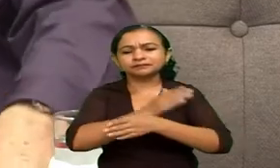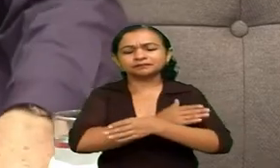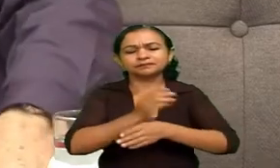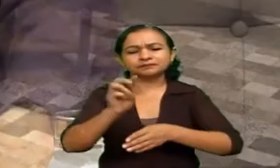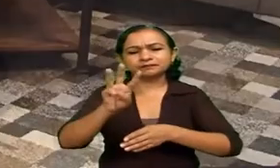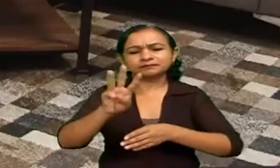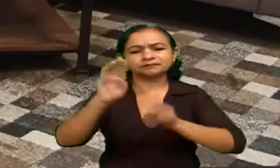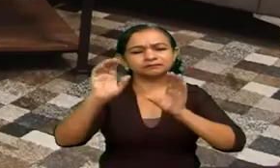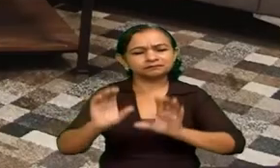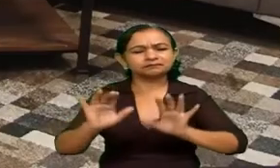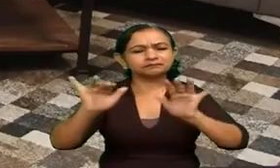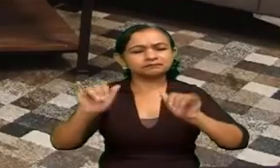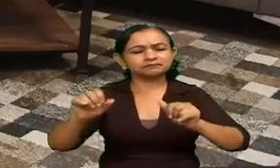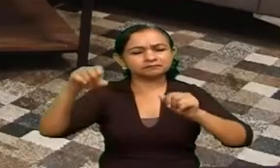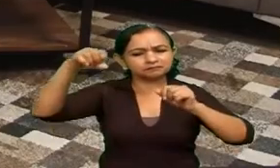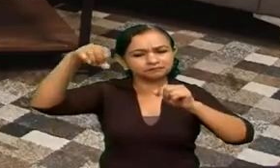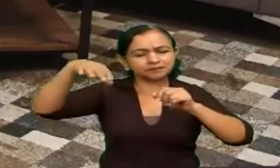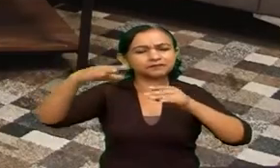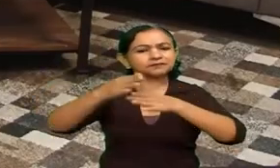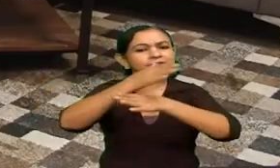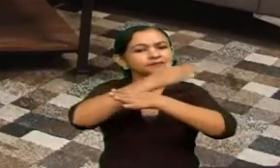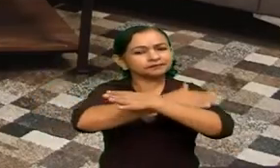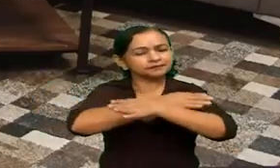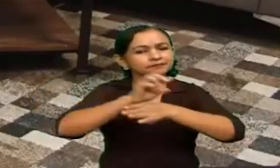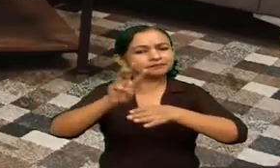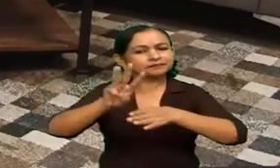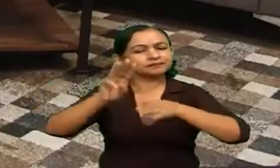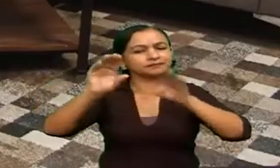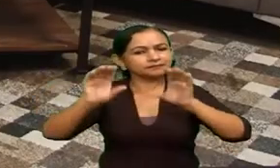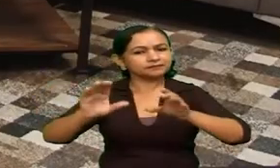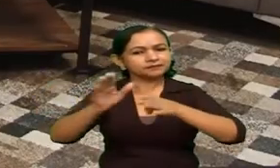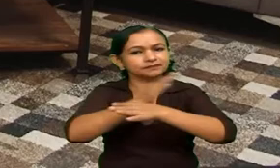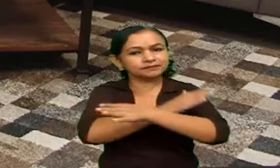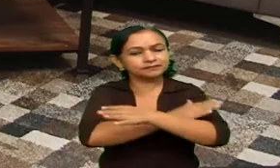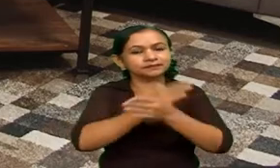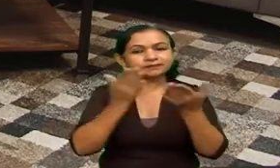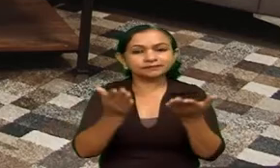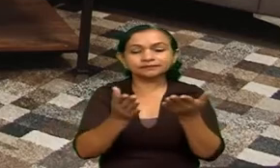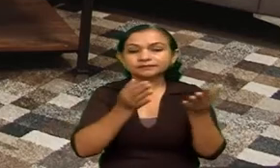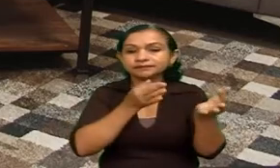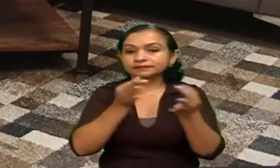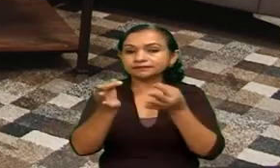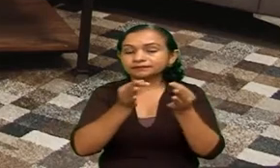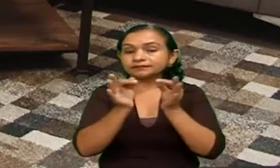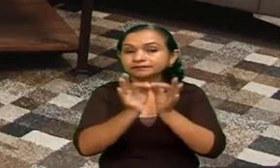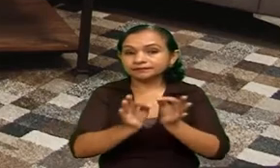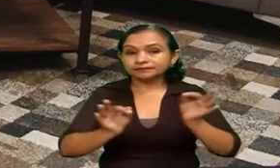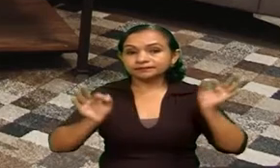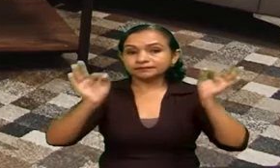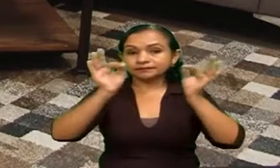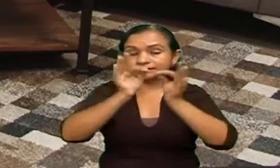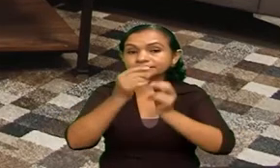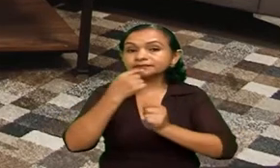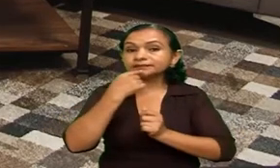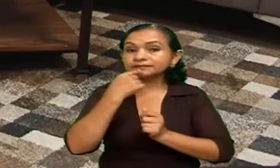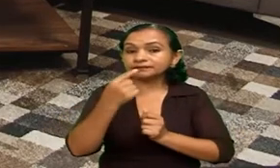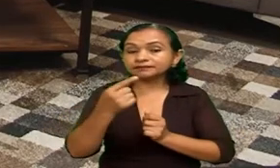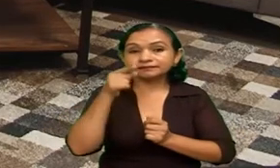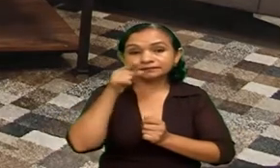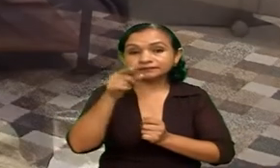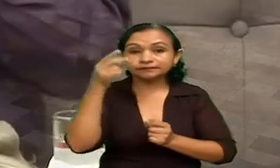la tarde, ¿verdad? Plenamente. Antes de las 3 de la tarde. Pero te estaba mencionando algo importante. Si vos